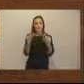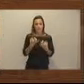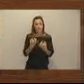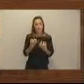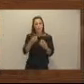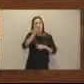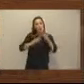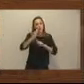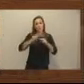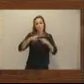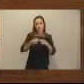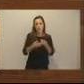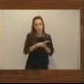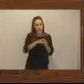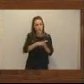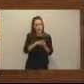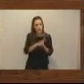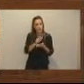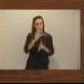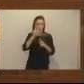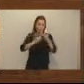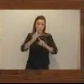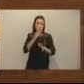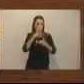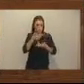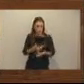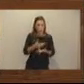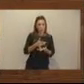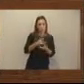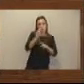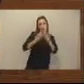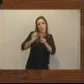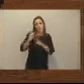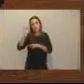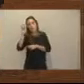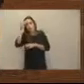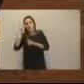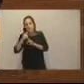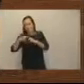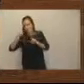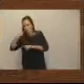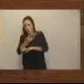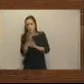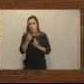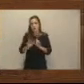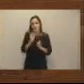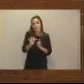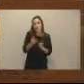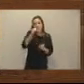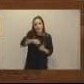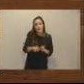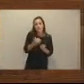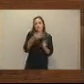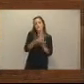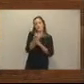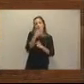cotidianos presentes, que son muchos más que los hipotéticos, y que hagan de esta Cámara un instrumento ágil de